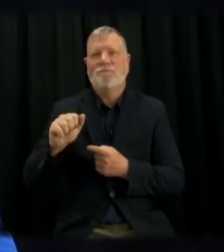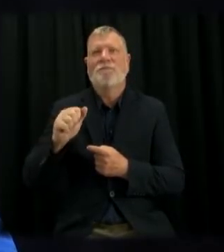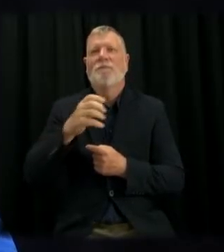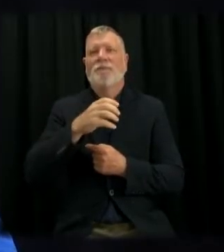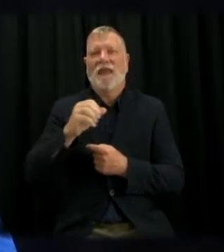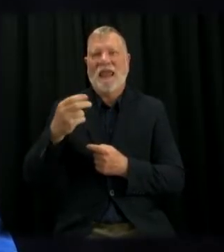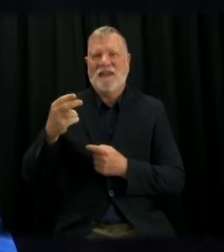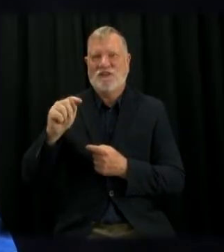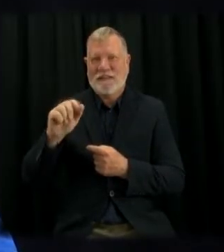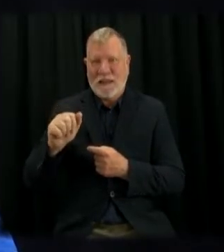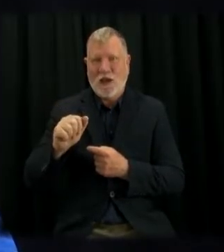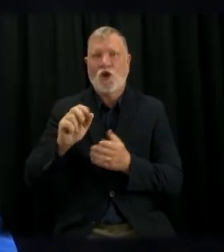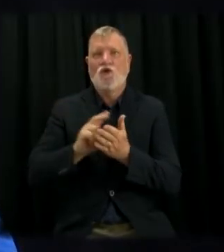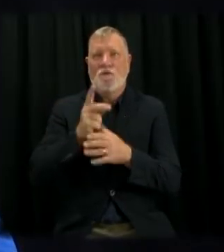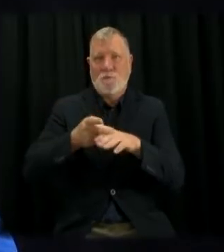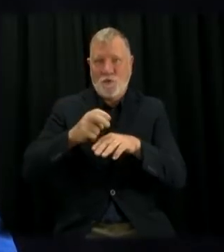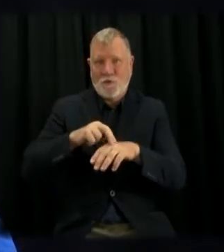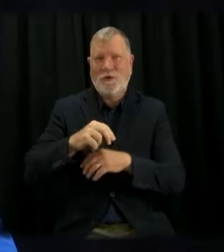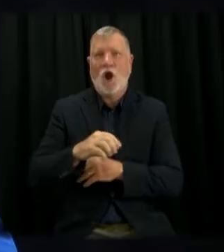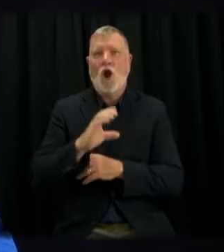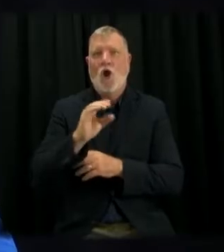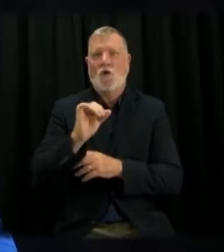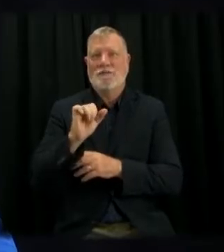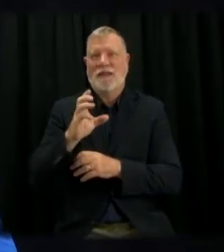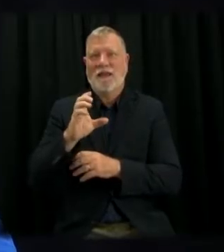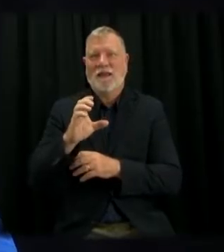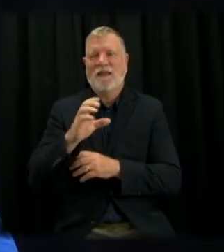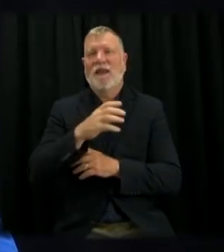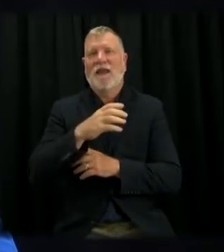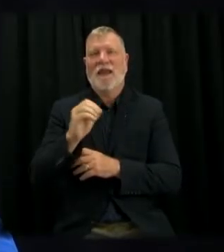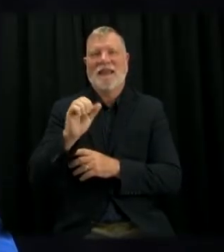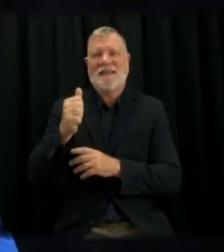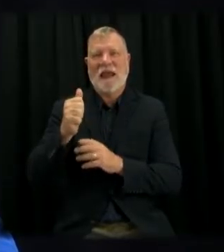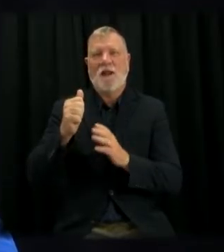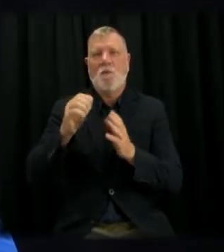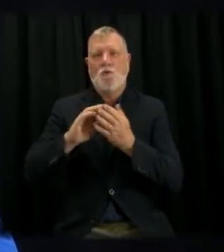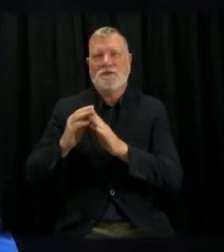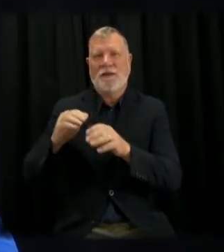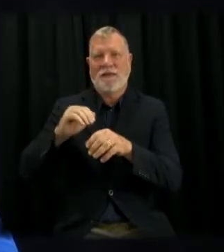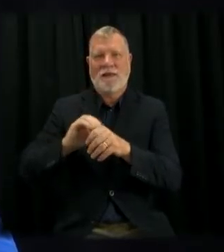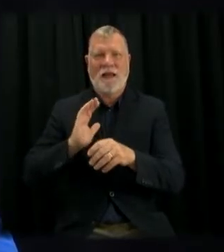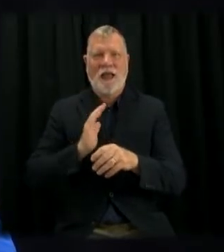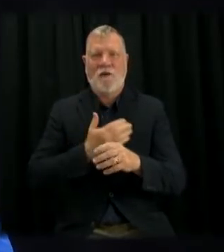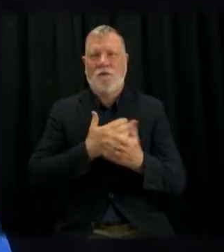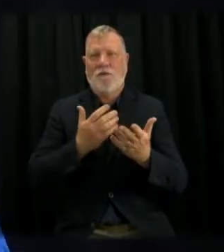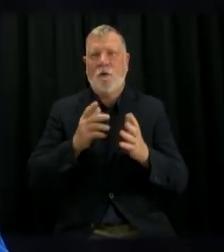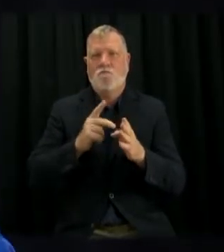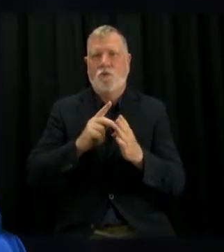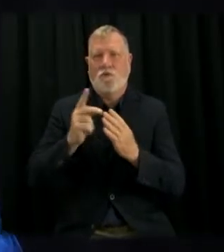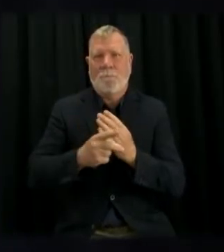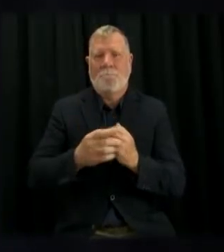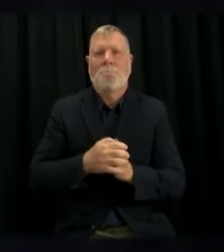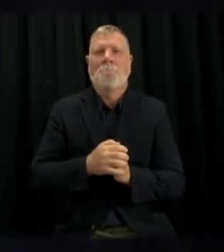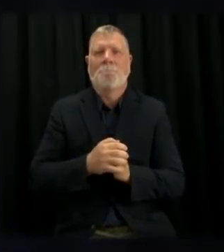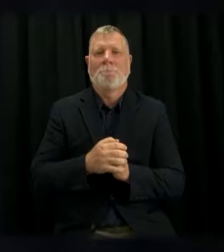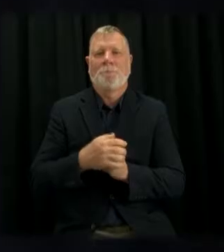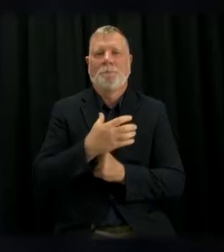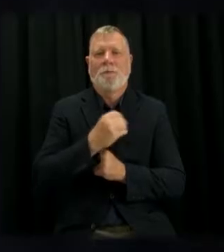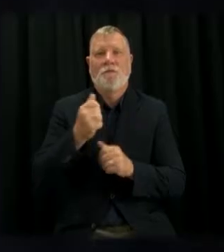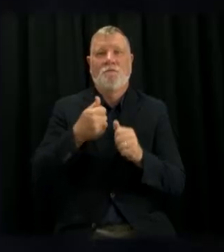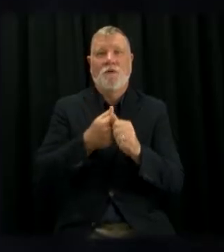carreteras, la Universidad de Puerto Rico, COSEC, PRICO y 10 municipales en nuestro programa piloto. Pues